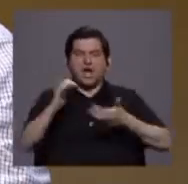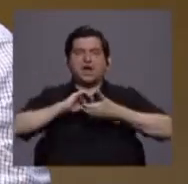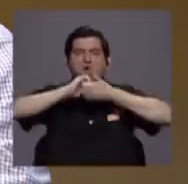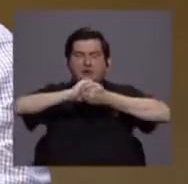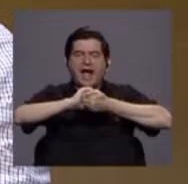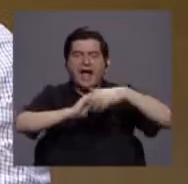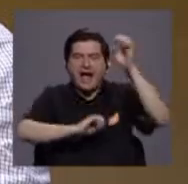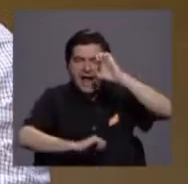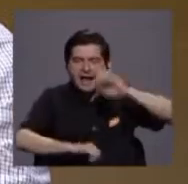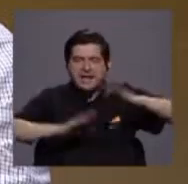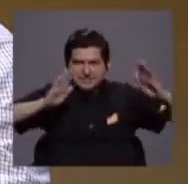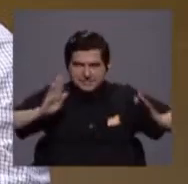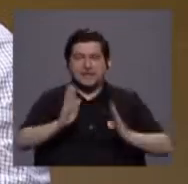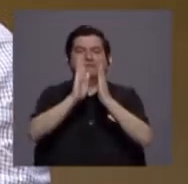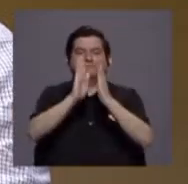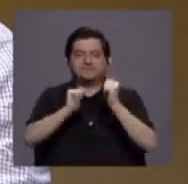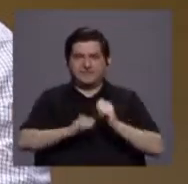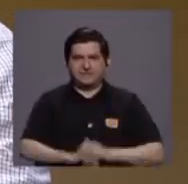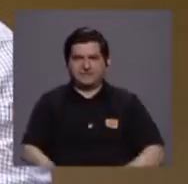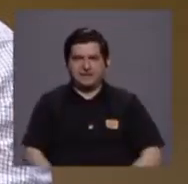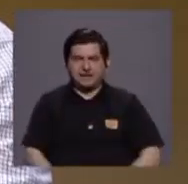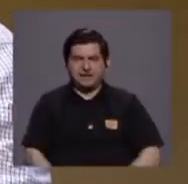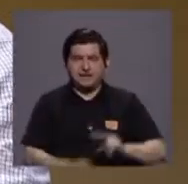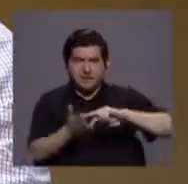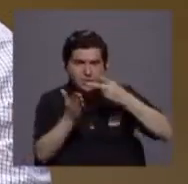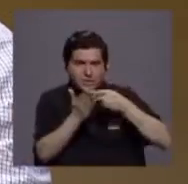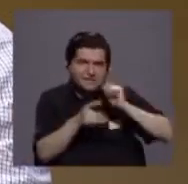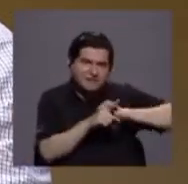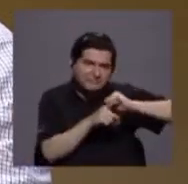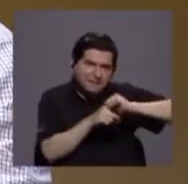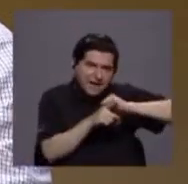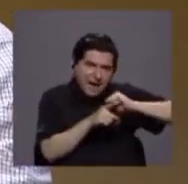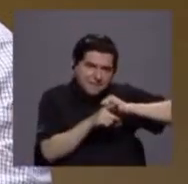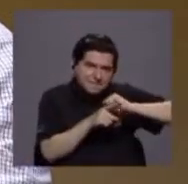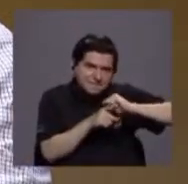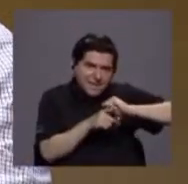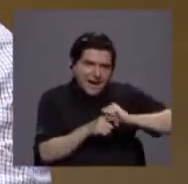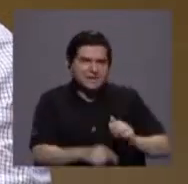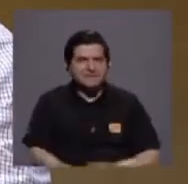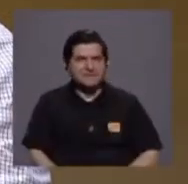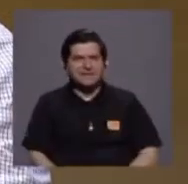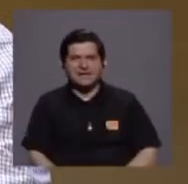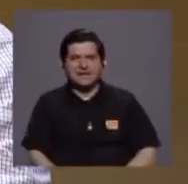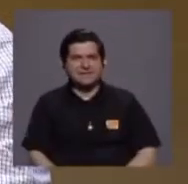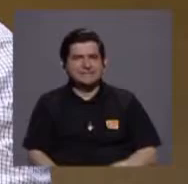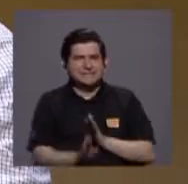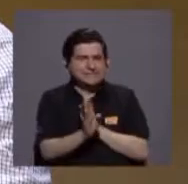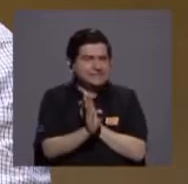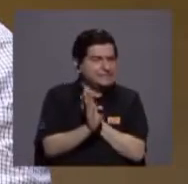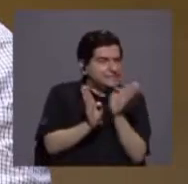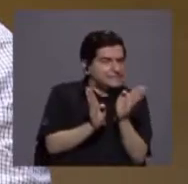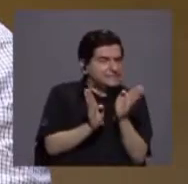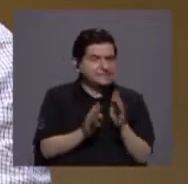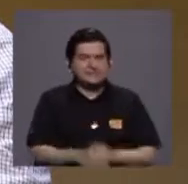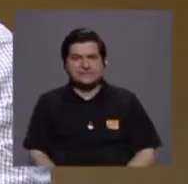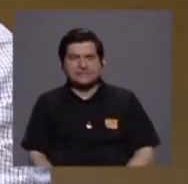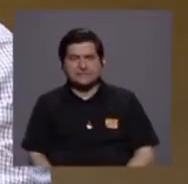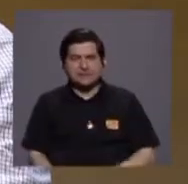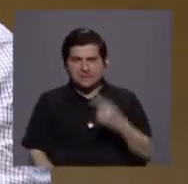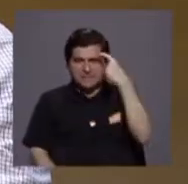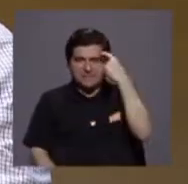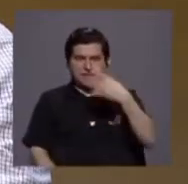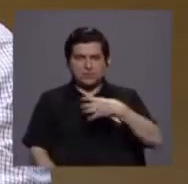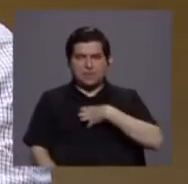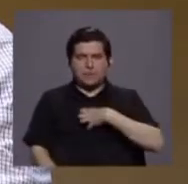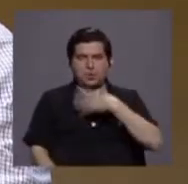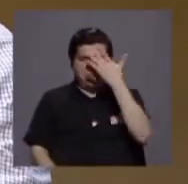Europa para enfrentar efectivamente lo que son prácticas desleales, tanto en propiedad